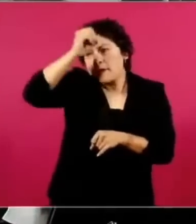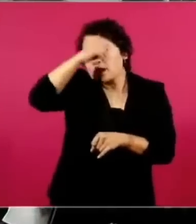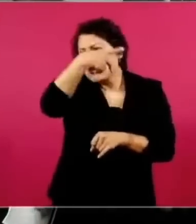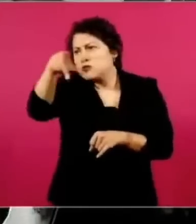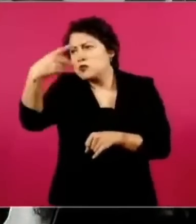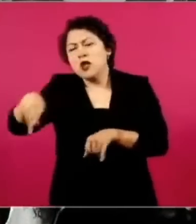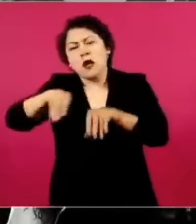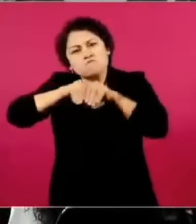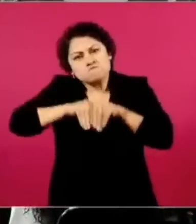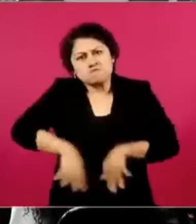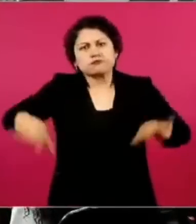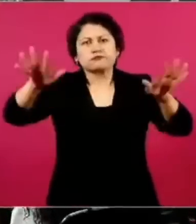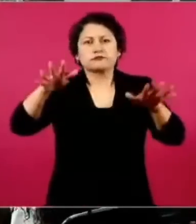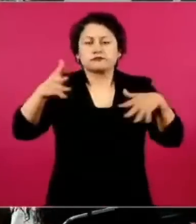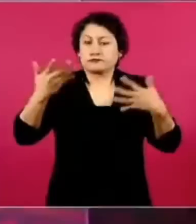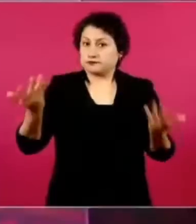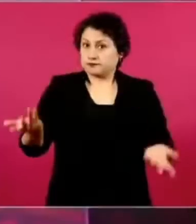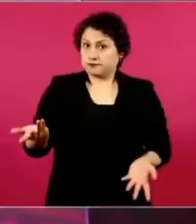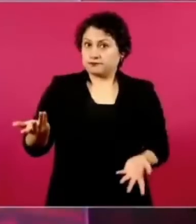un teléfono,